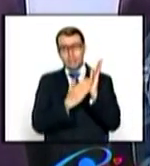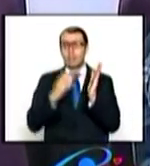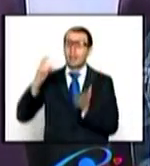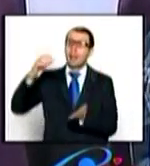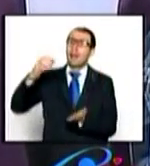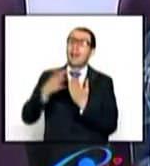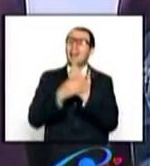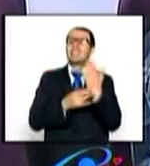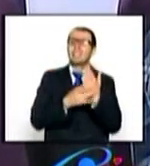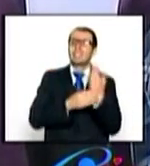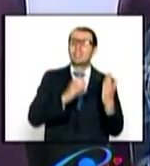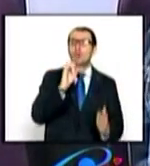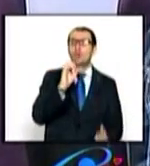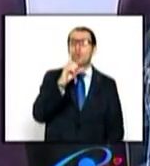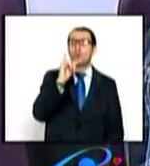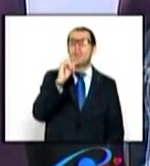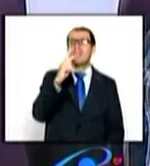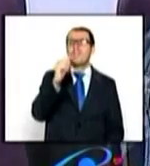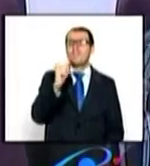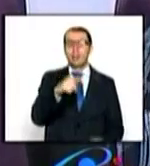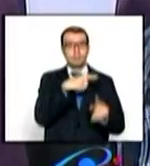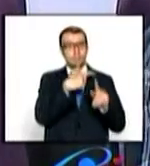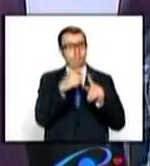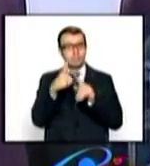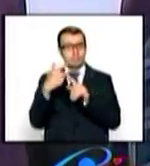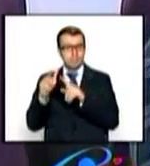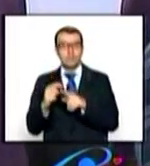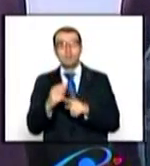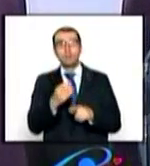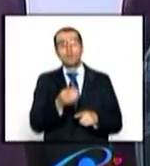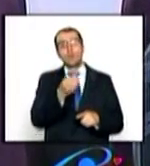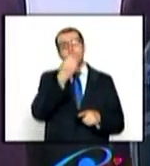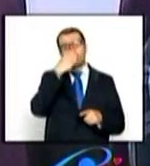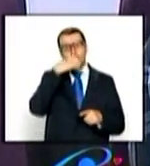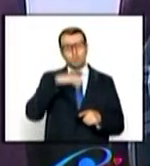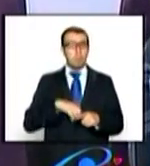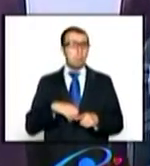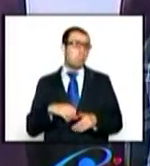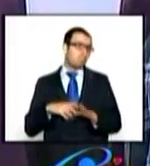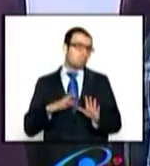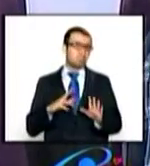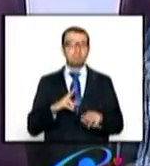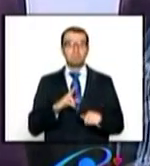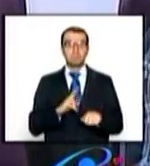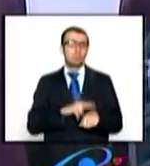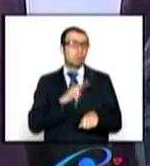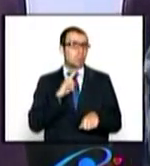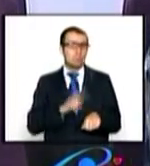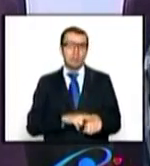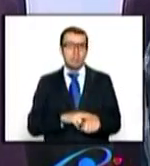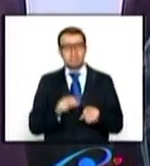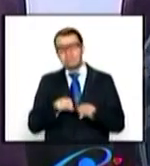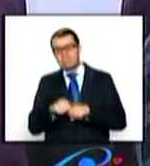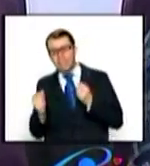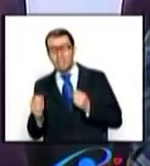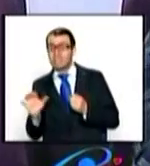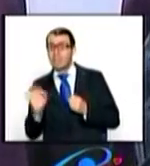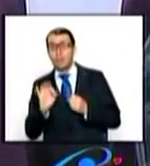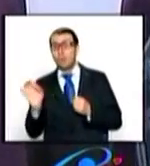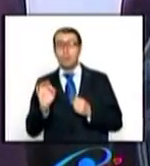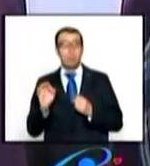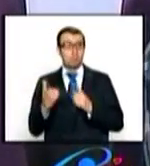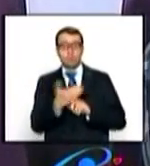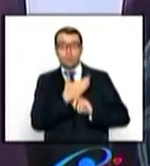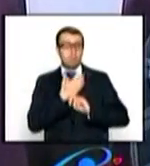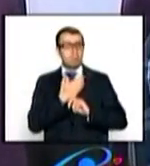algunos frutos secos. Este tipo de grasa es más bien una grasa que es intermedia, que no tiene un efecto ni dañino ni tampoco tan protector